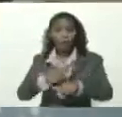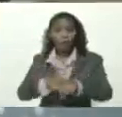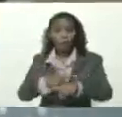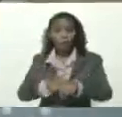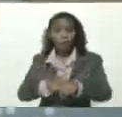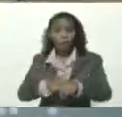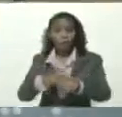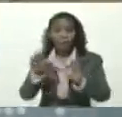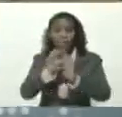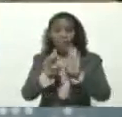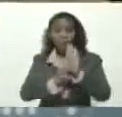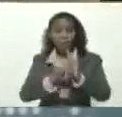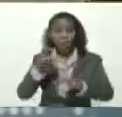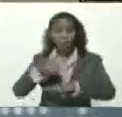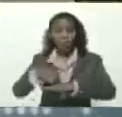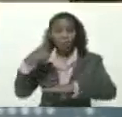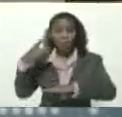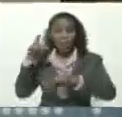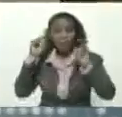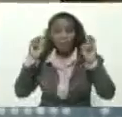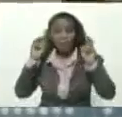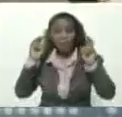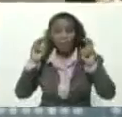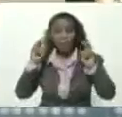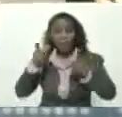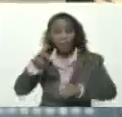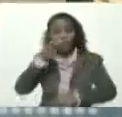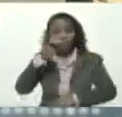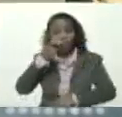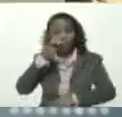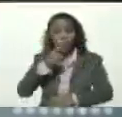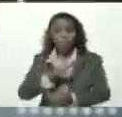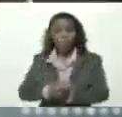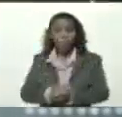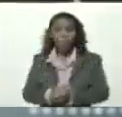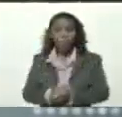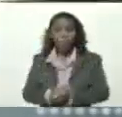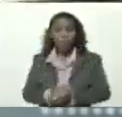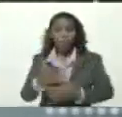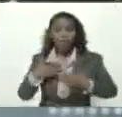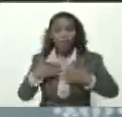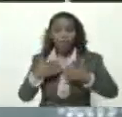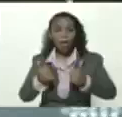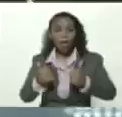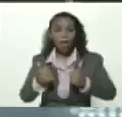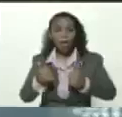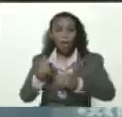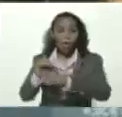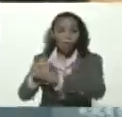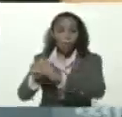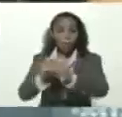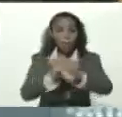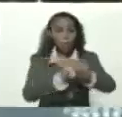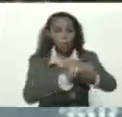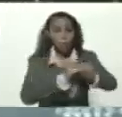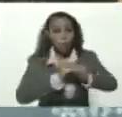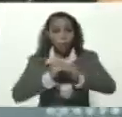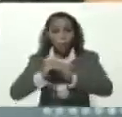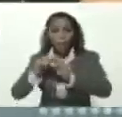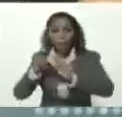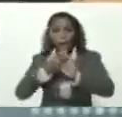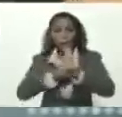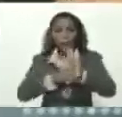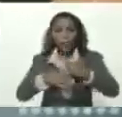una etapa muy delicada en relación a la seguridad y a la salud colectiva, y las medidas